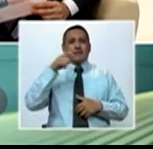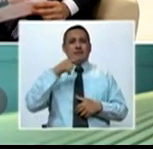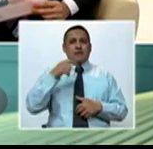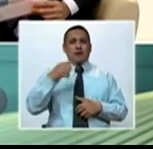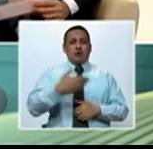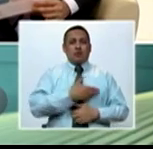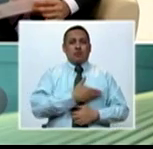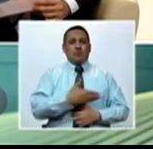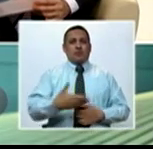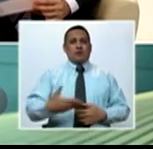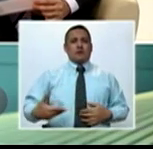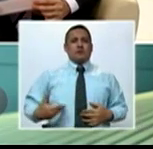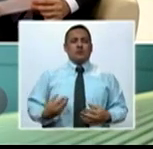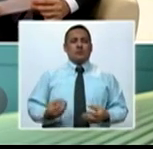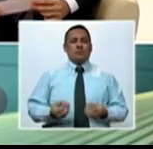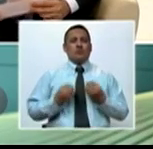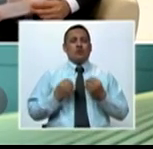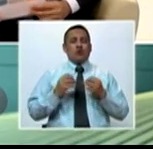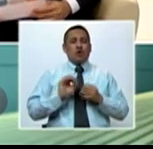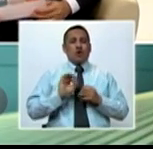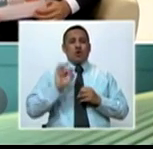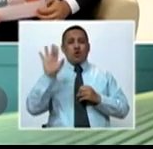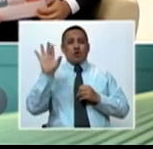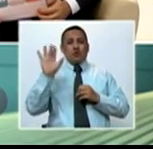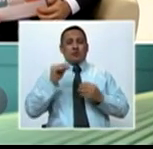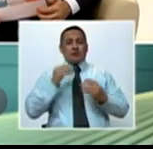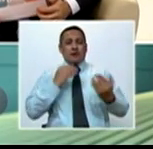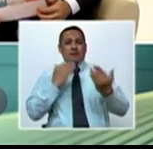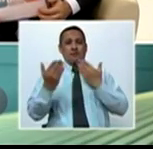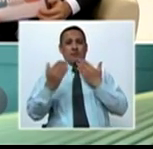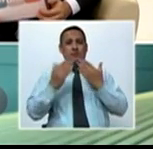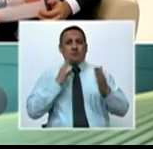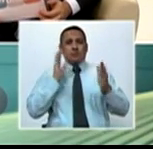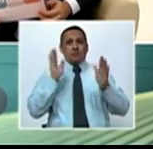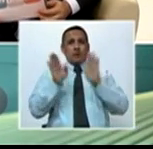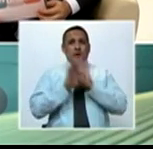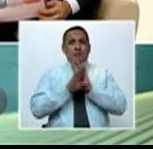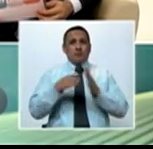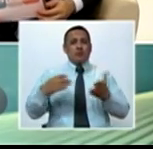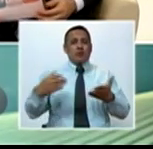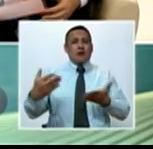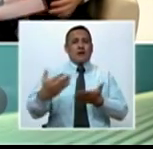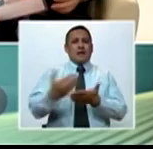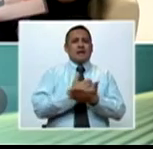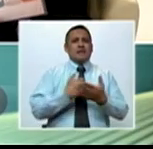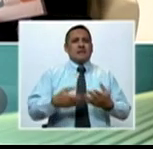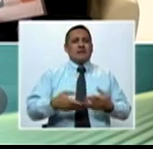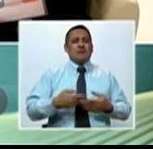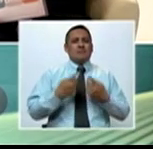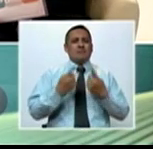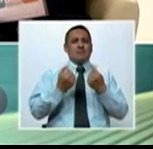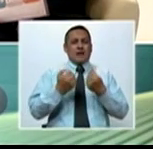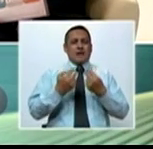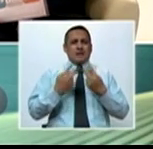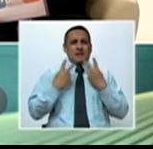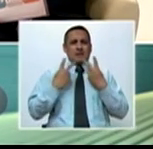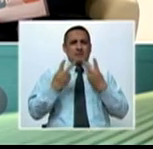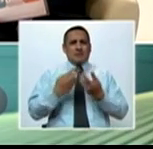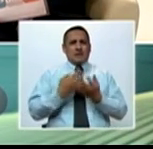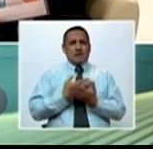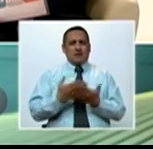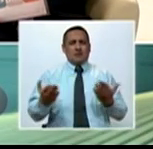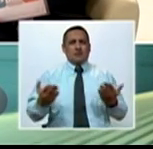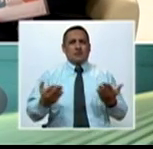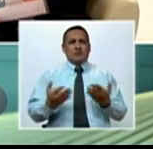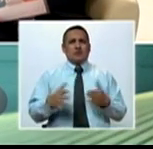Estado. Claro, porque de otro lado, si le embargan todos los ingresos, se